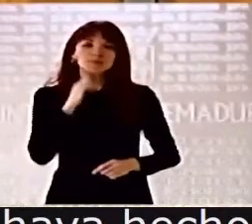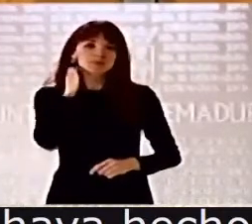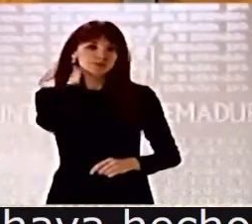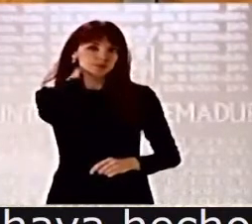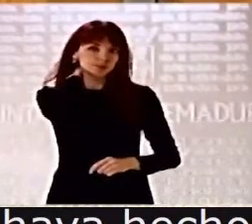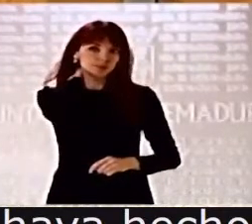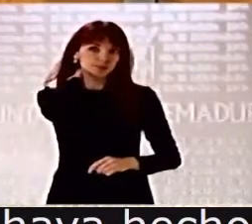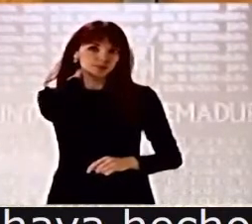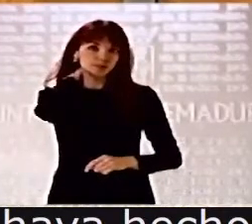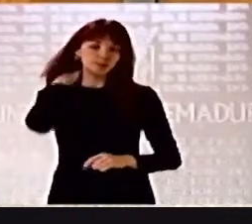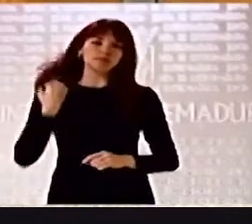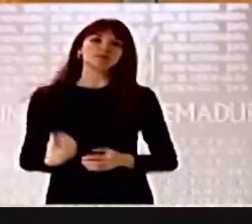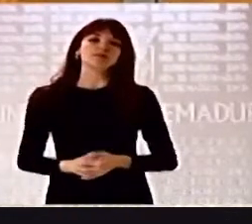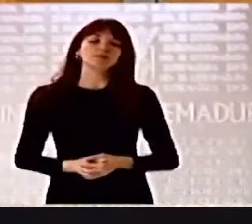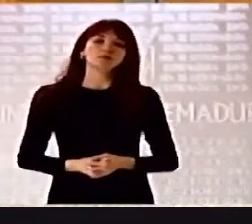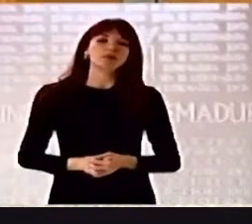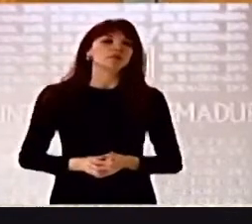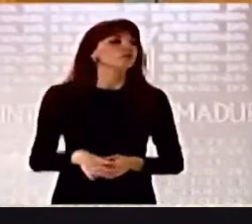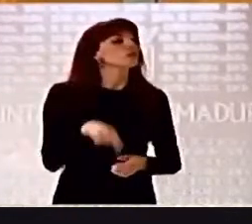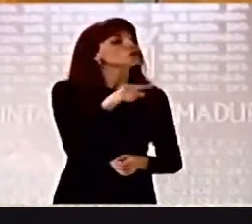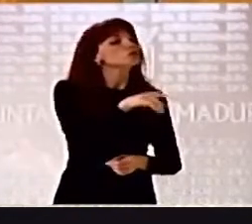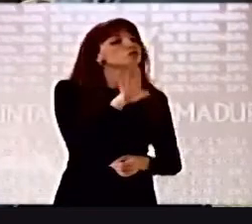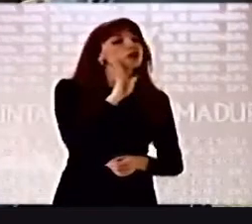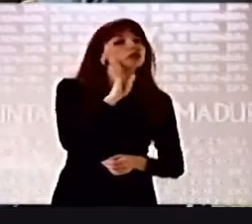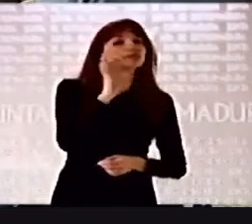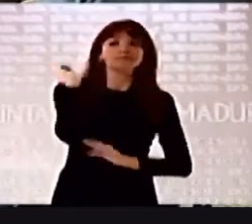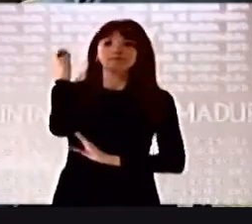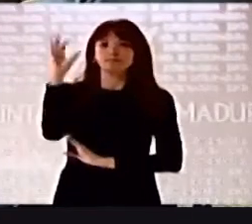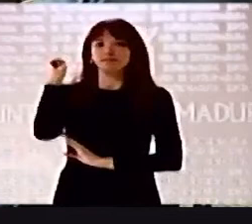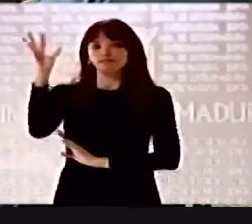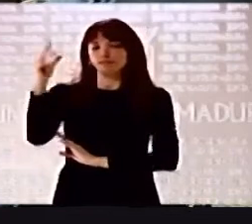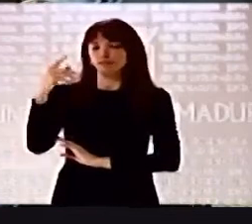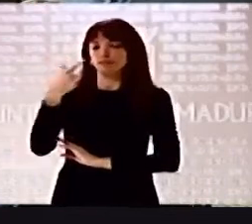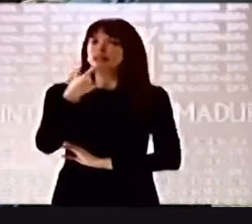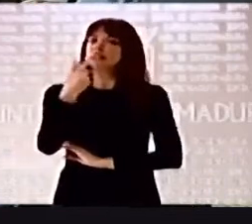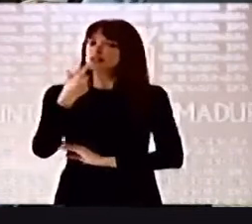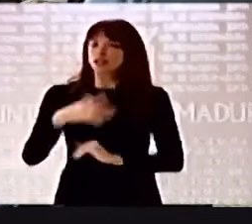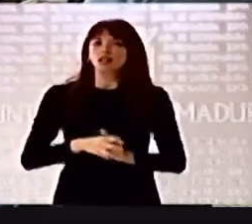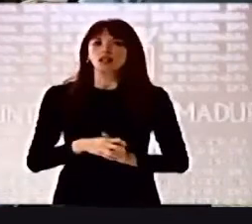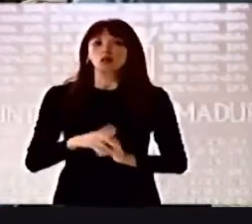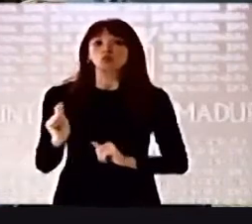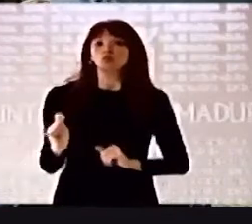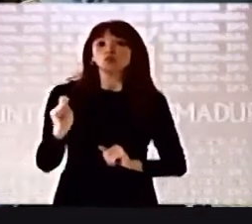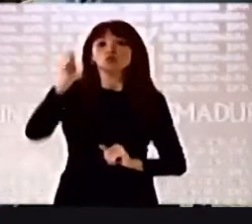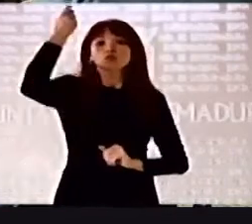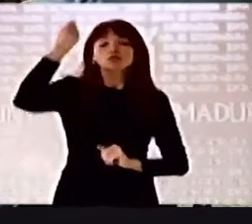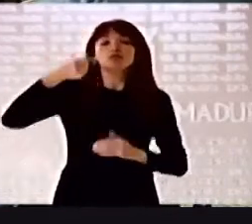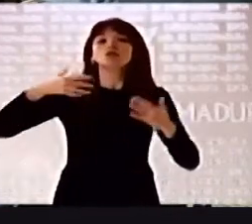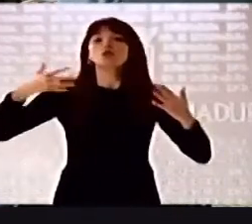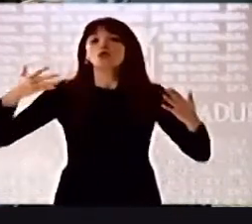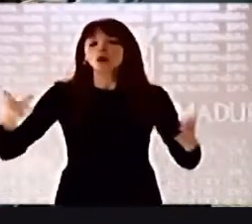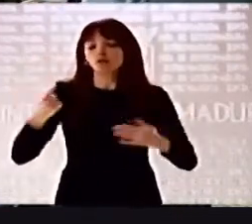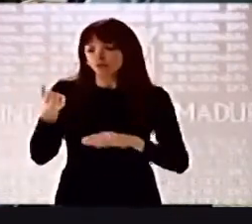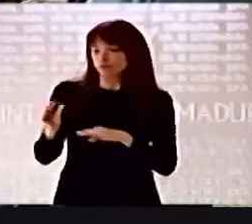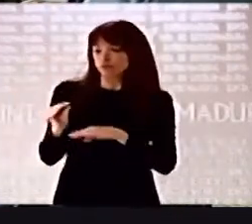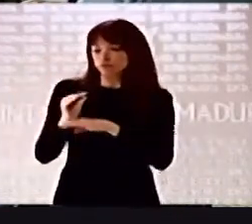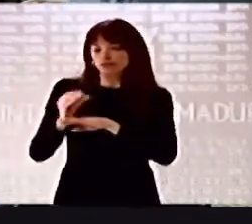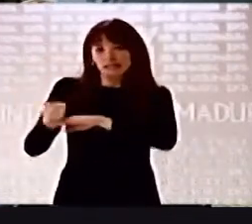Sí, ha dicho en su discurso que uno de los grandes logros es la inversión en tren que se viene produciendo, sobre todo este año